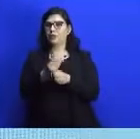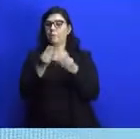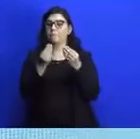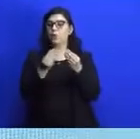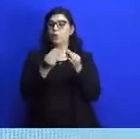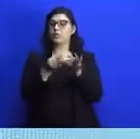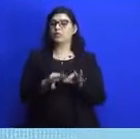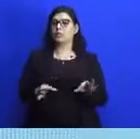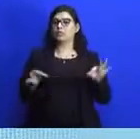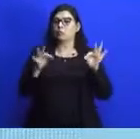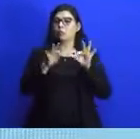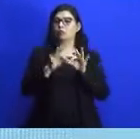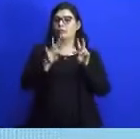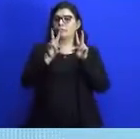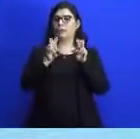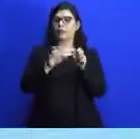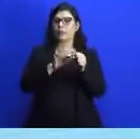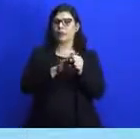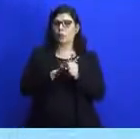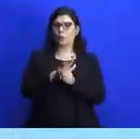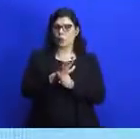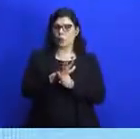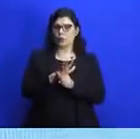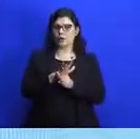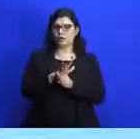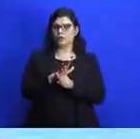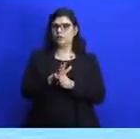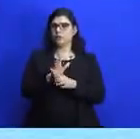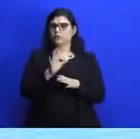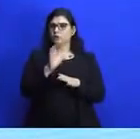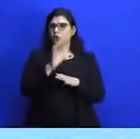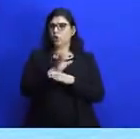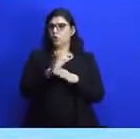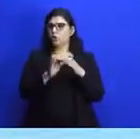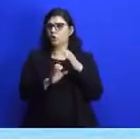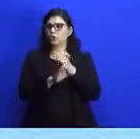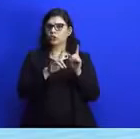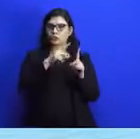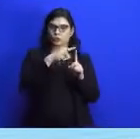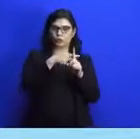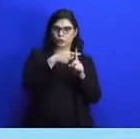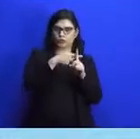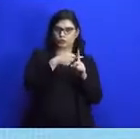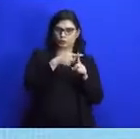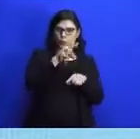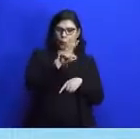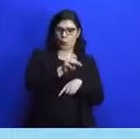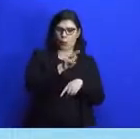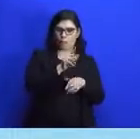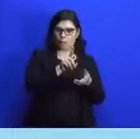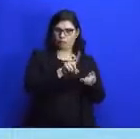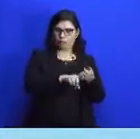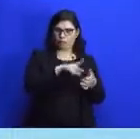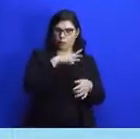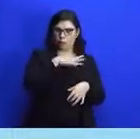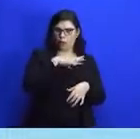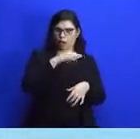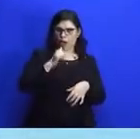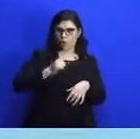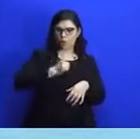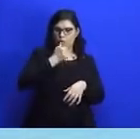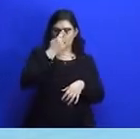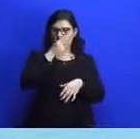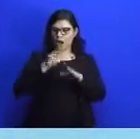relevancia de usar nuestras fortalezas para ayudar a todas nuestras comunidades a